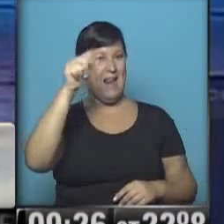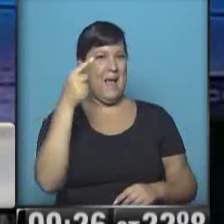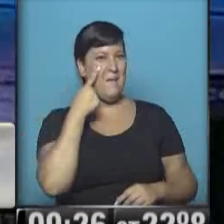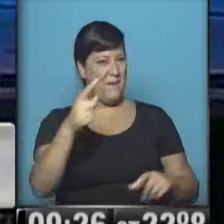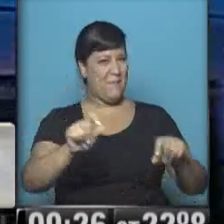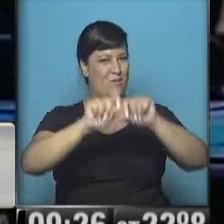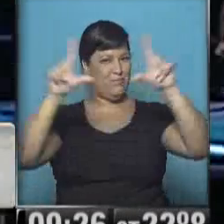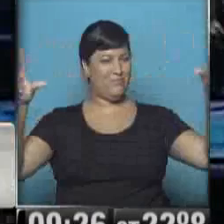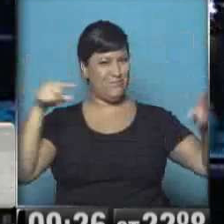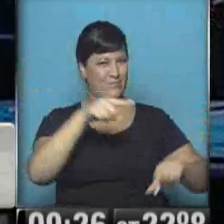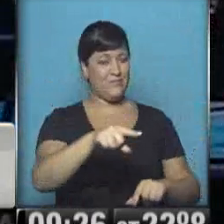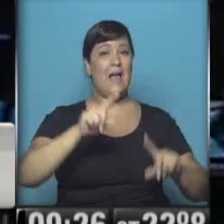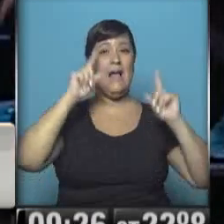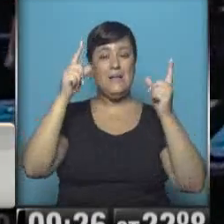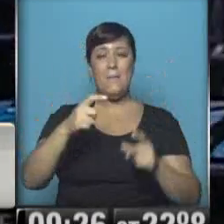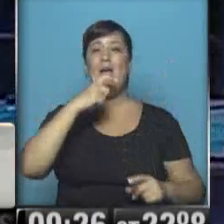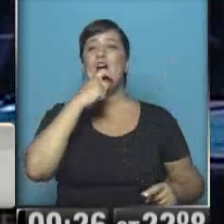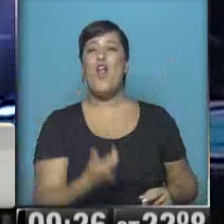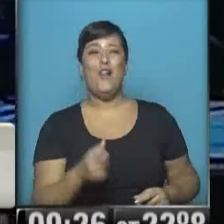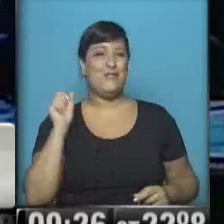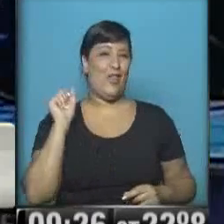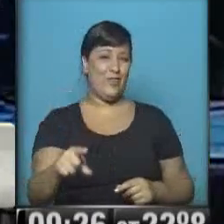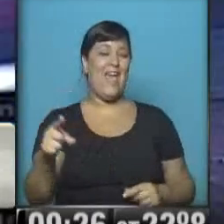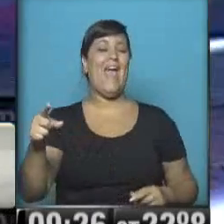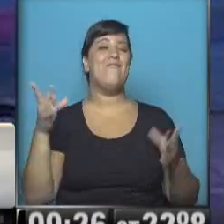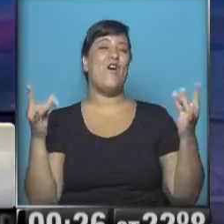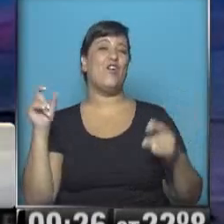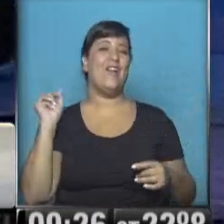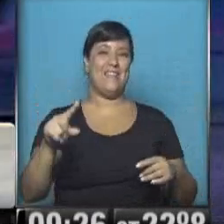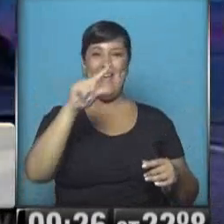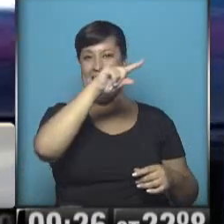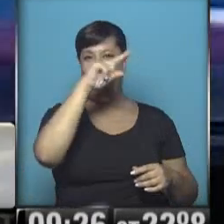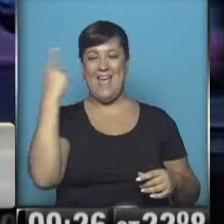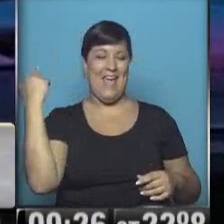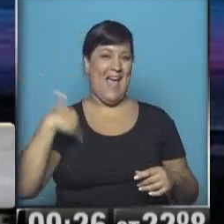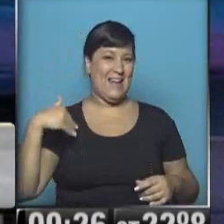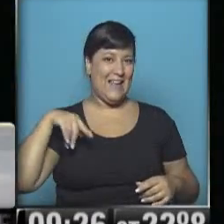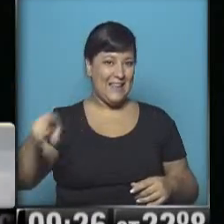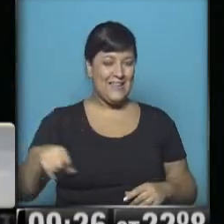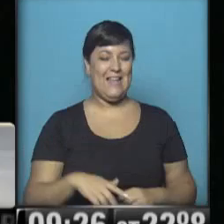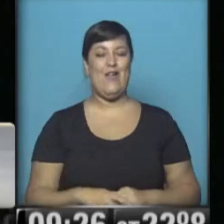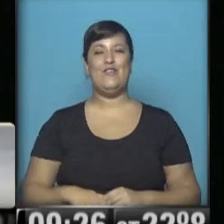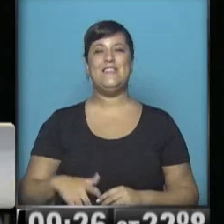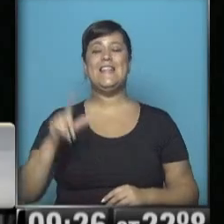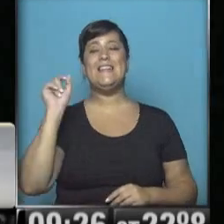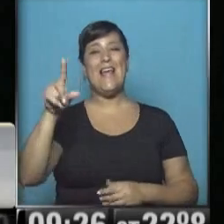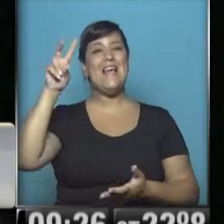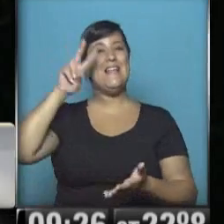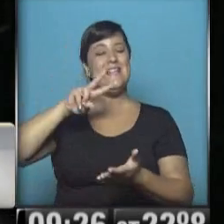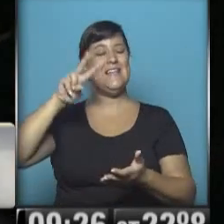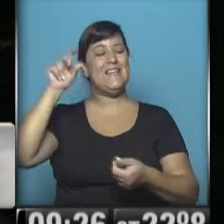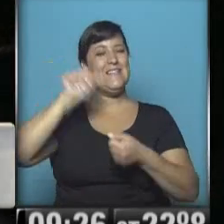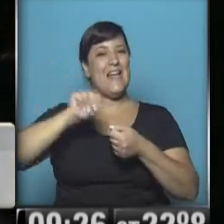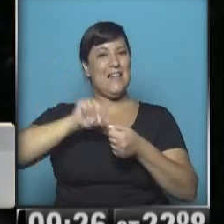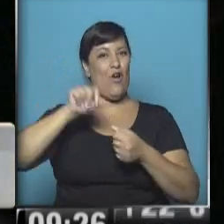en pantalla, y los Rolling Stones del folclore argentino. Sí, los manceros santiagueños estarán en la fiesta del